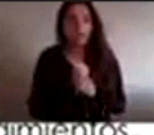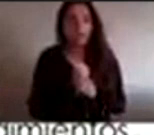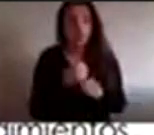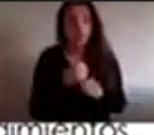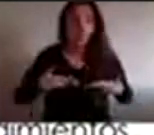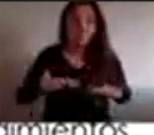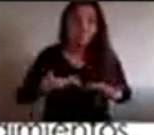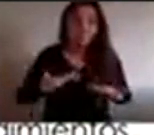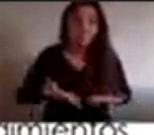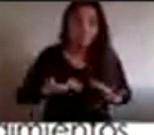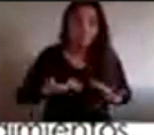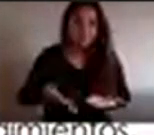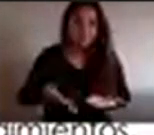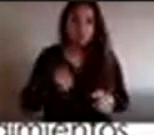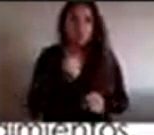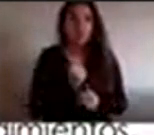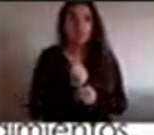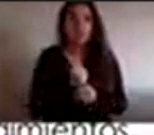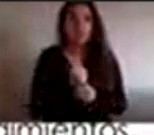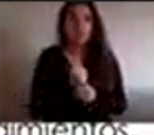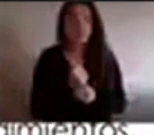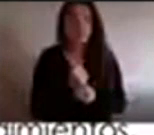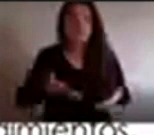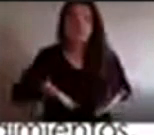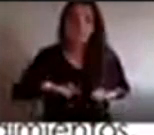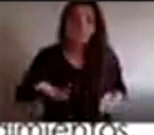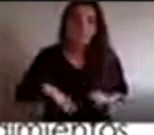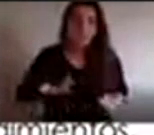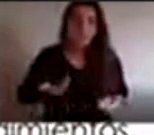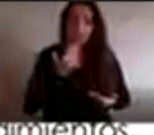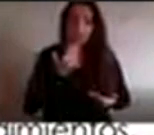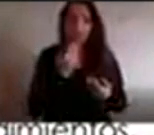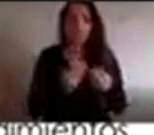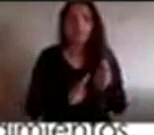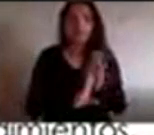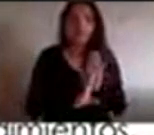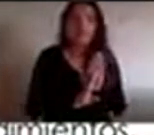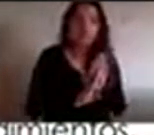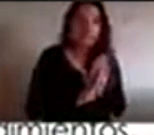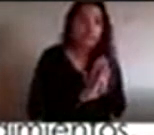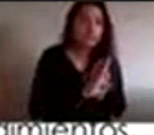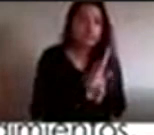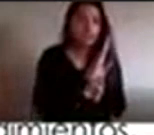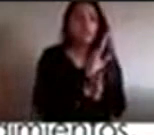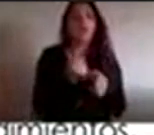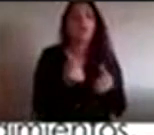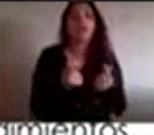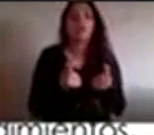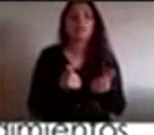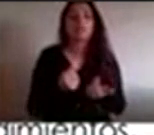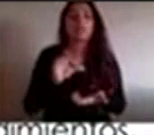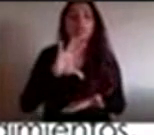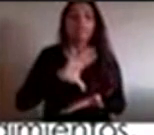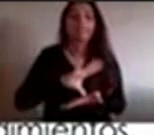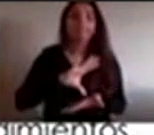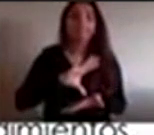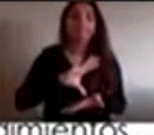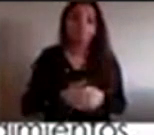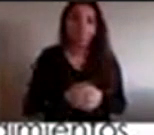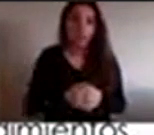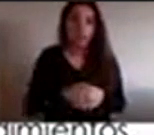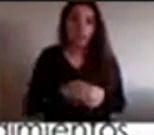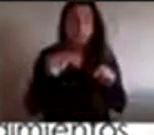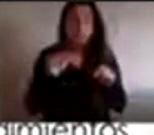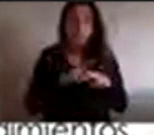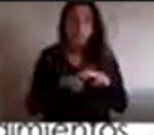empleo e impulsar la recuperación económica del país. Y aquí hacemos una distinción respecto de los